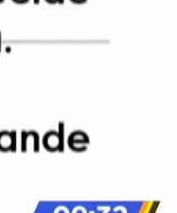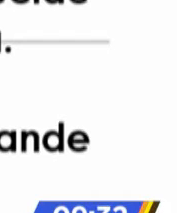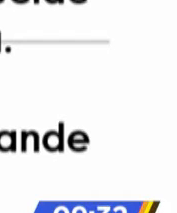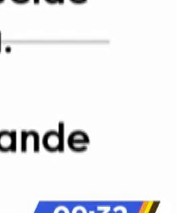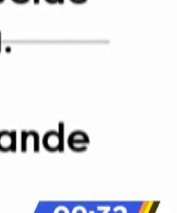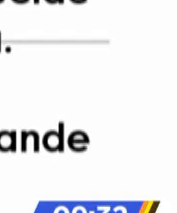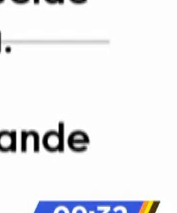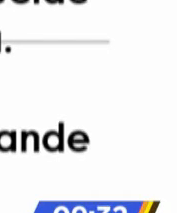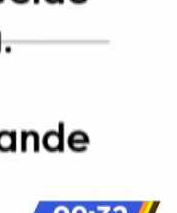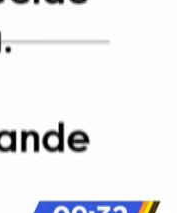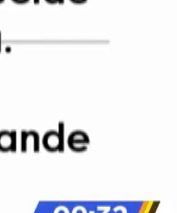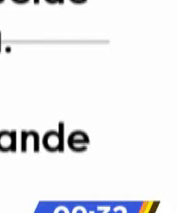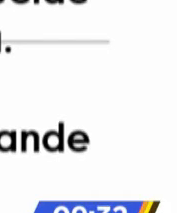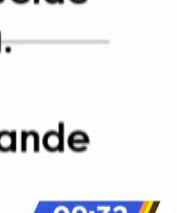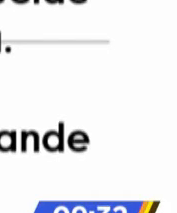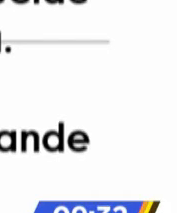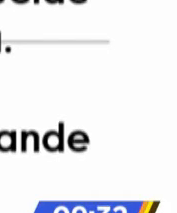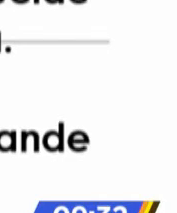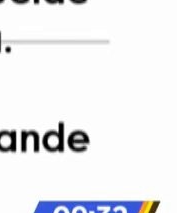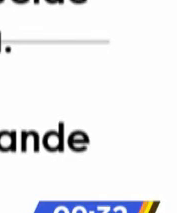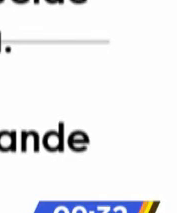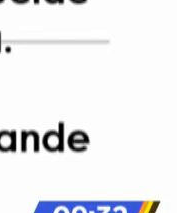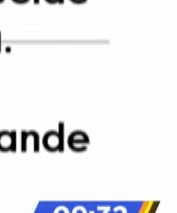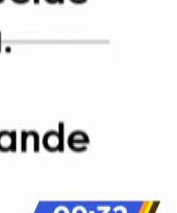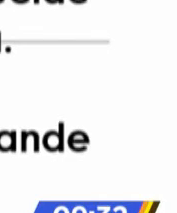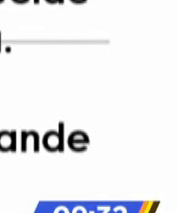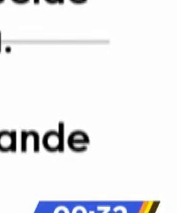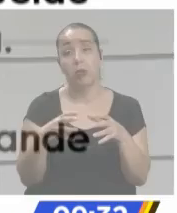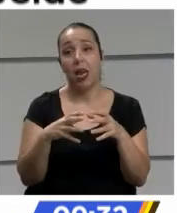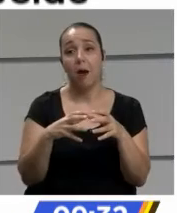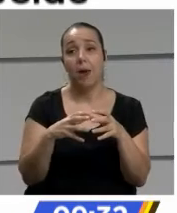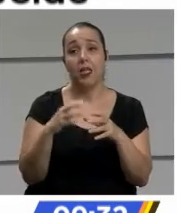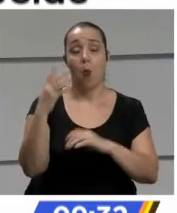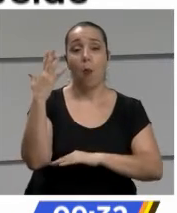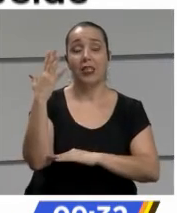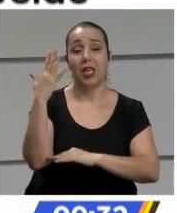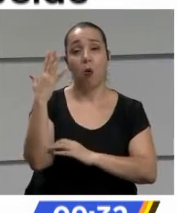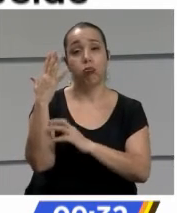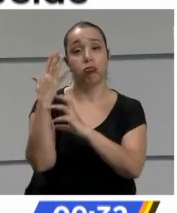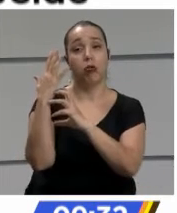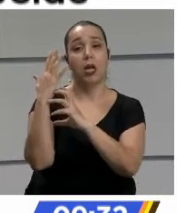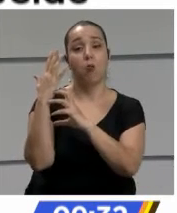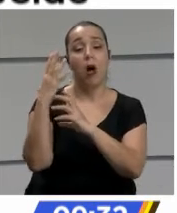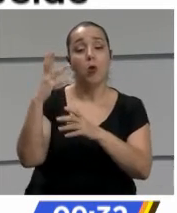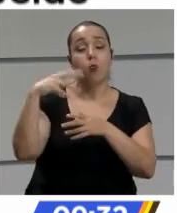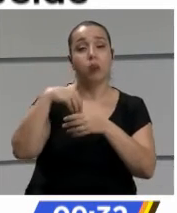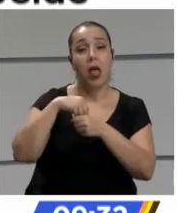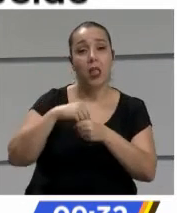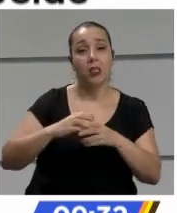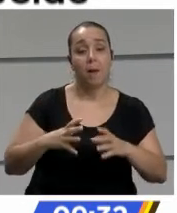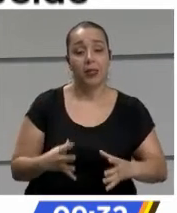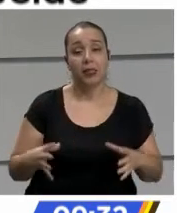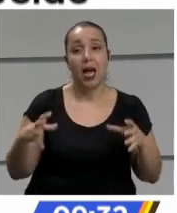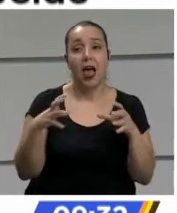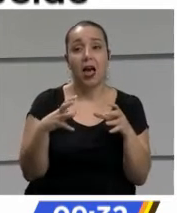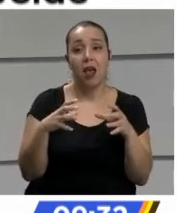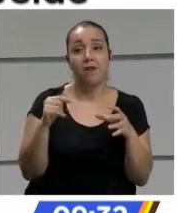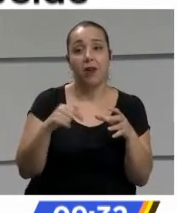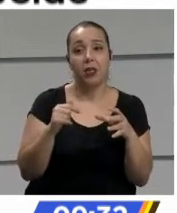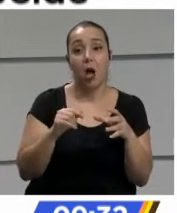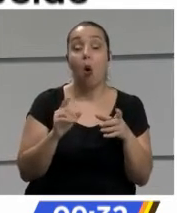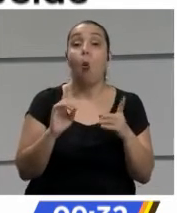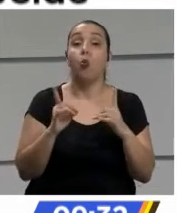B. Anansi sube al árbol y desde ahí decide hacer algo con el contenido de la calabaza. O